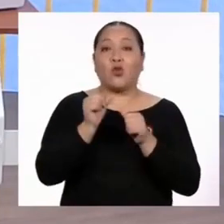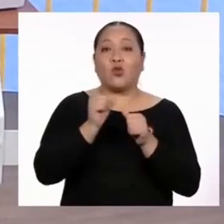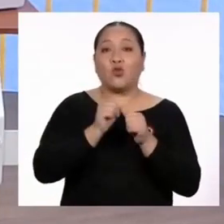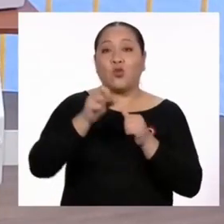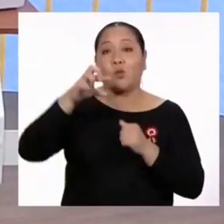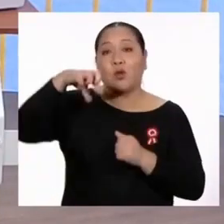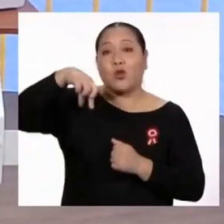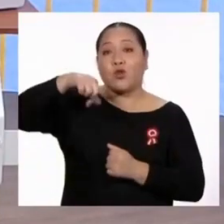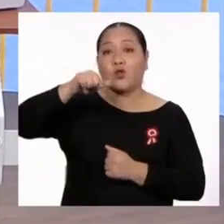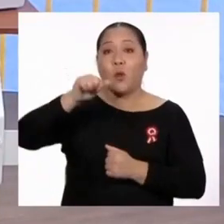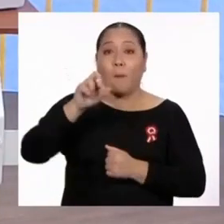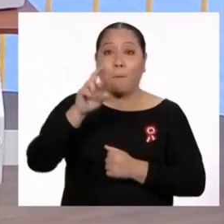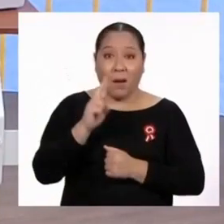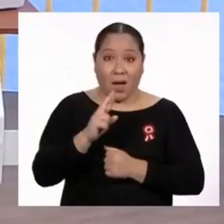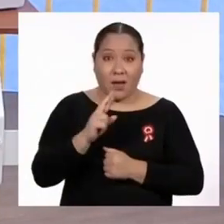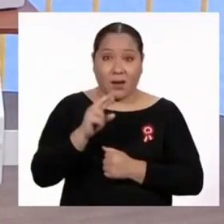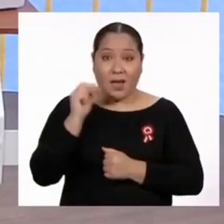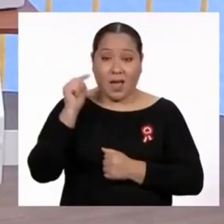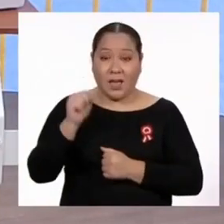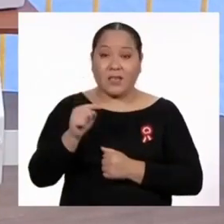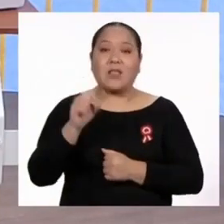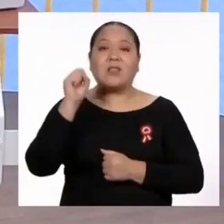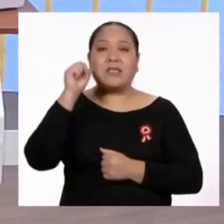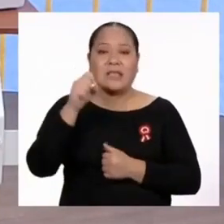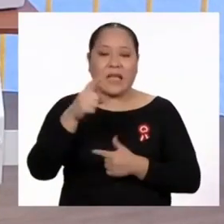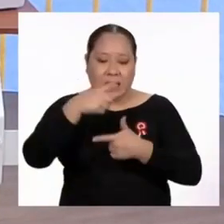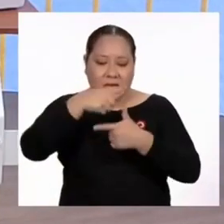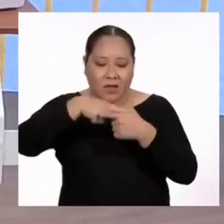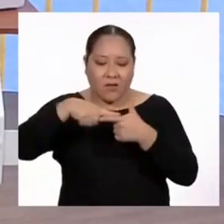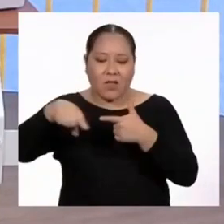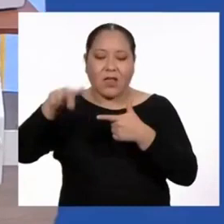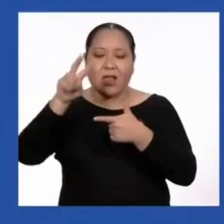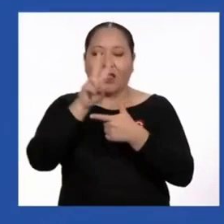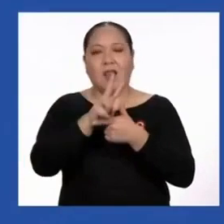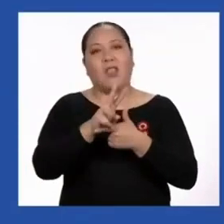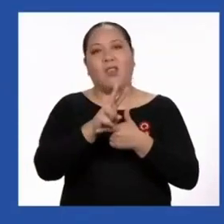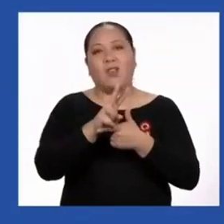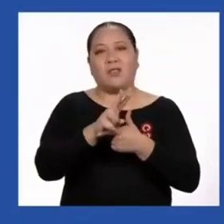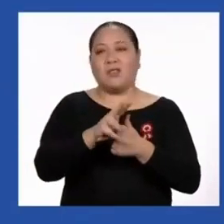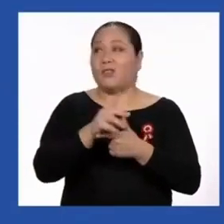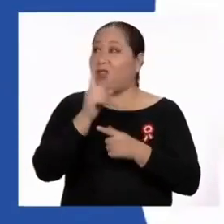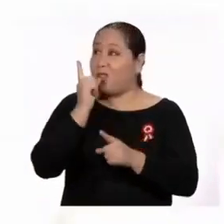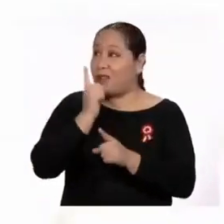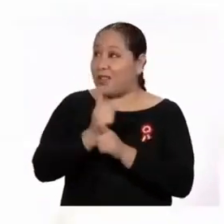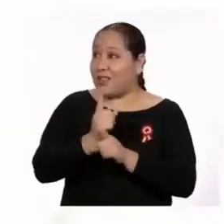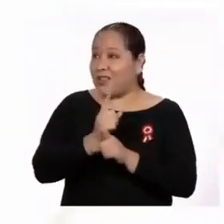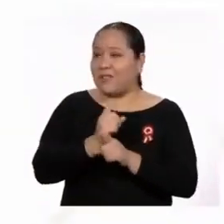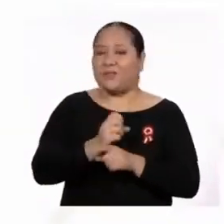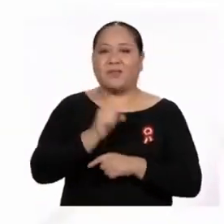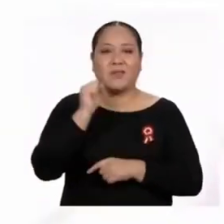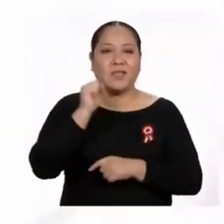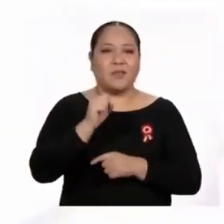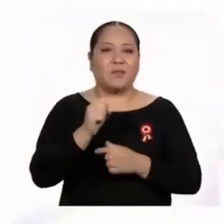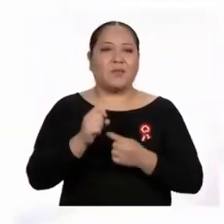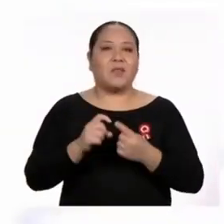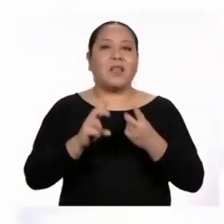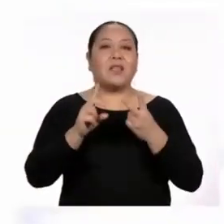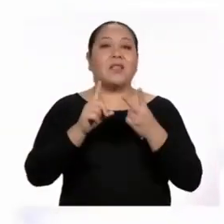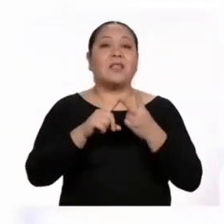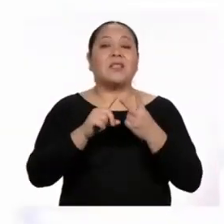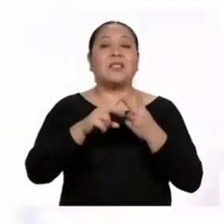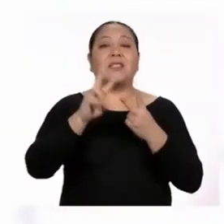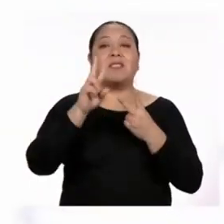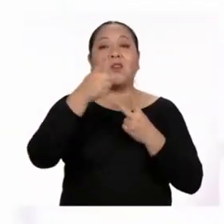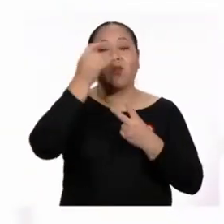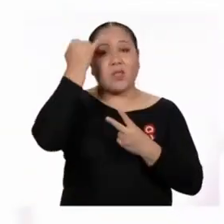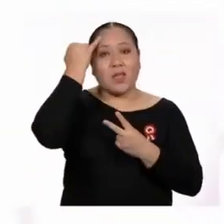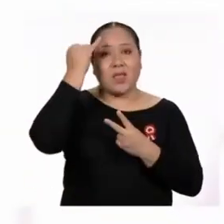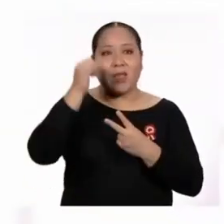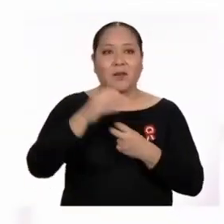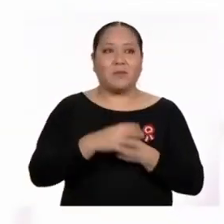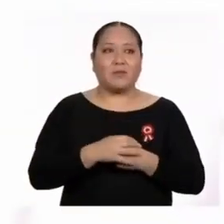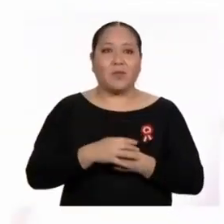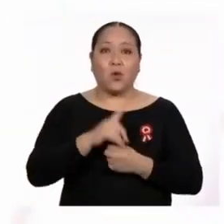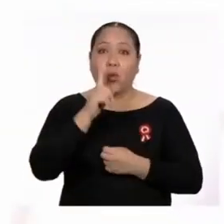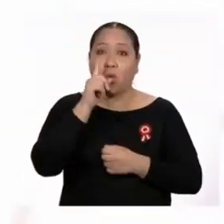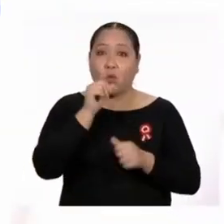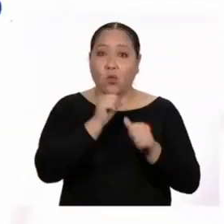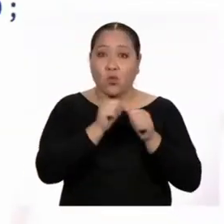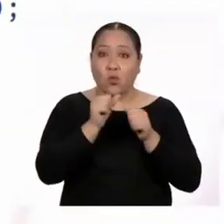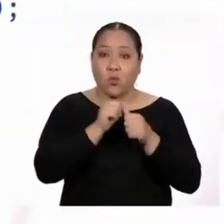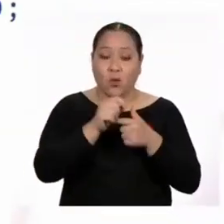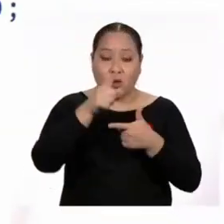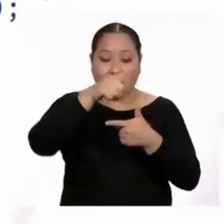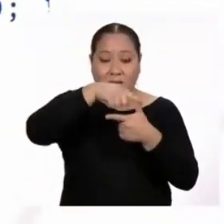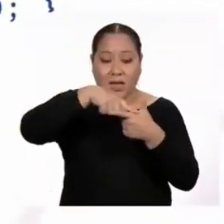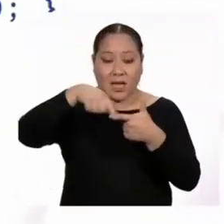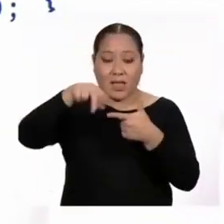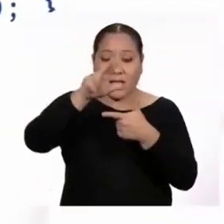números pares son divisibles por 2, ¿verdad? Segundo criterio. Un número es divisible por